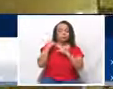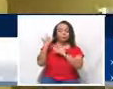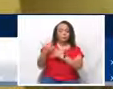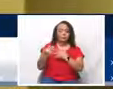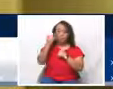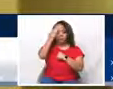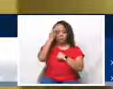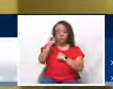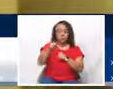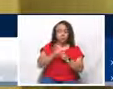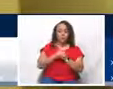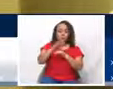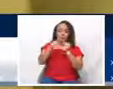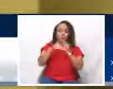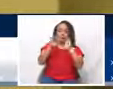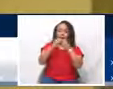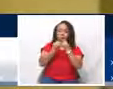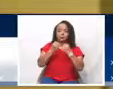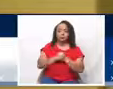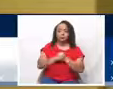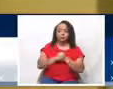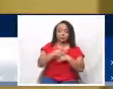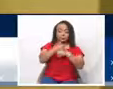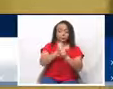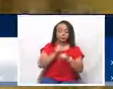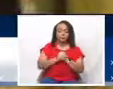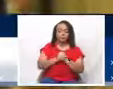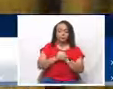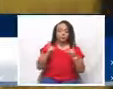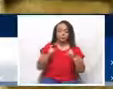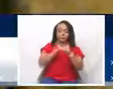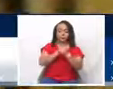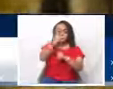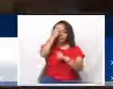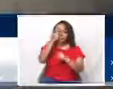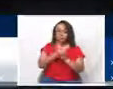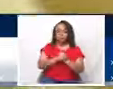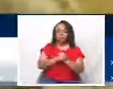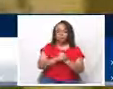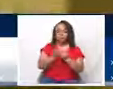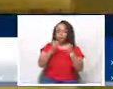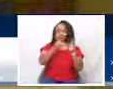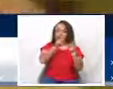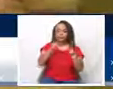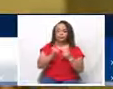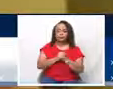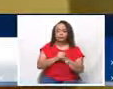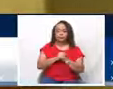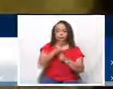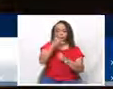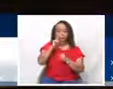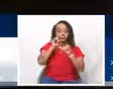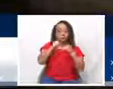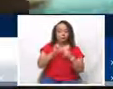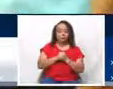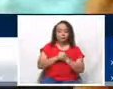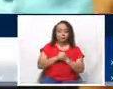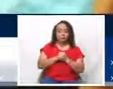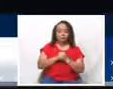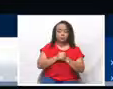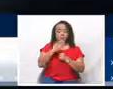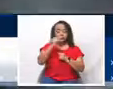sí, toda la organización que se está realizando se está complicando, porque es mucha la cantidad de gente, y para poder sacar de la forma